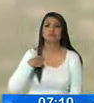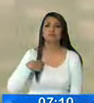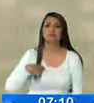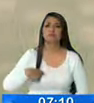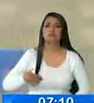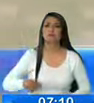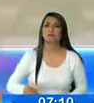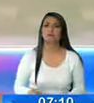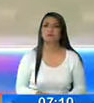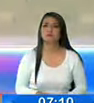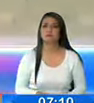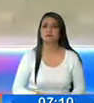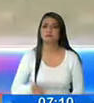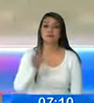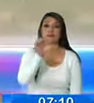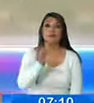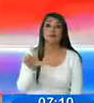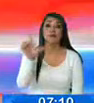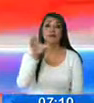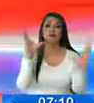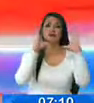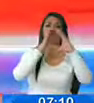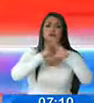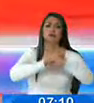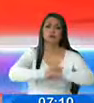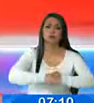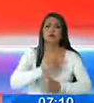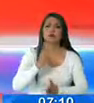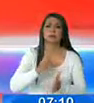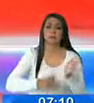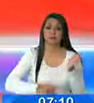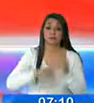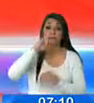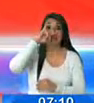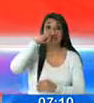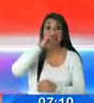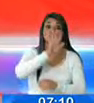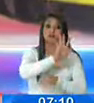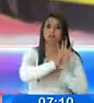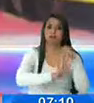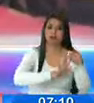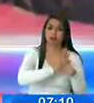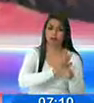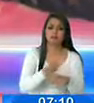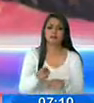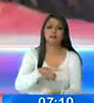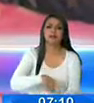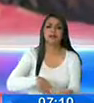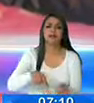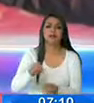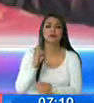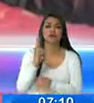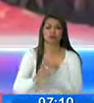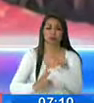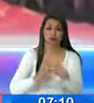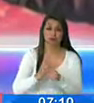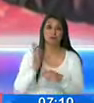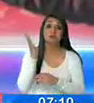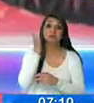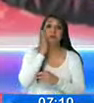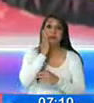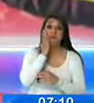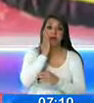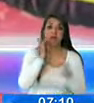La novedad se presentó el lunes en la noche. El pequeño de 5 años junto a su hermano de 2 y la progenitora de ambos ya se